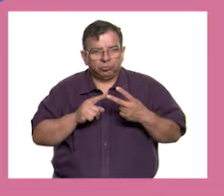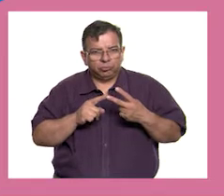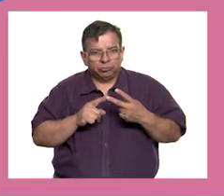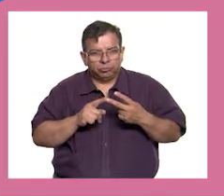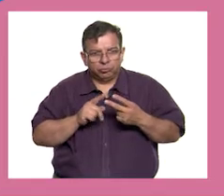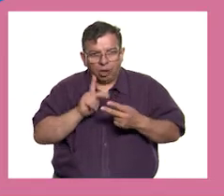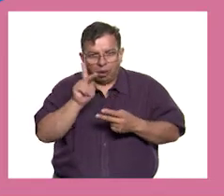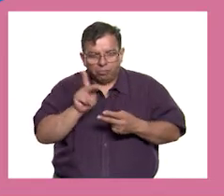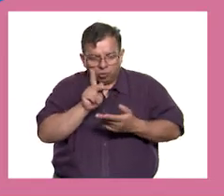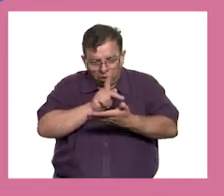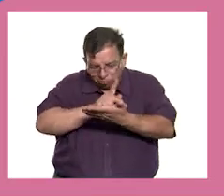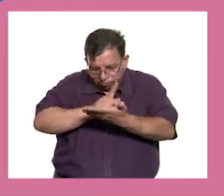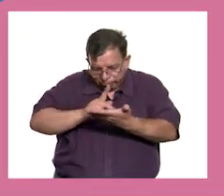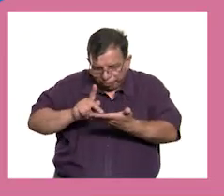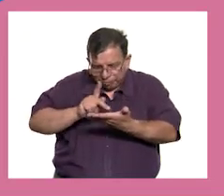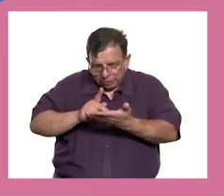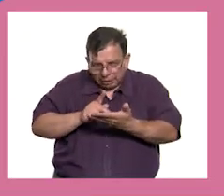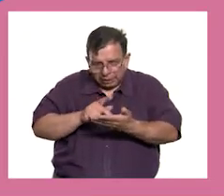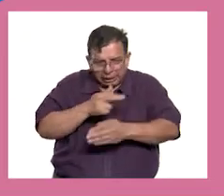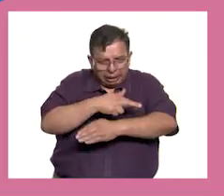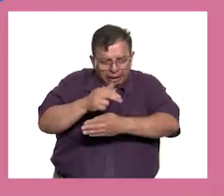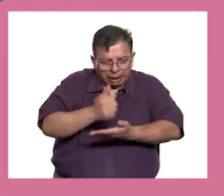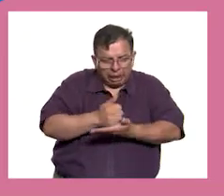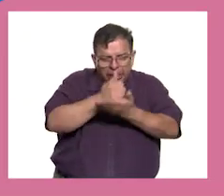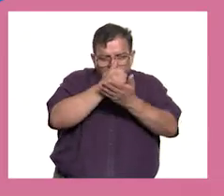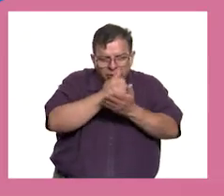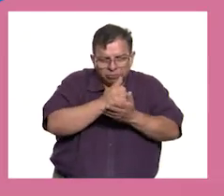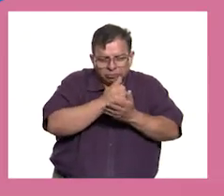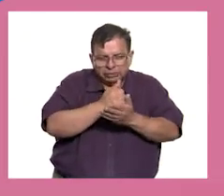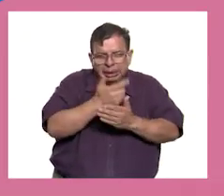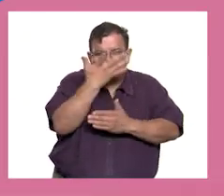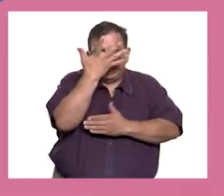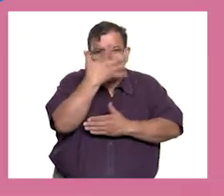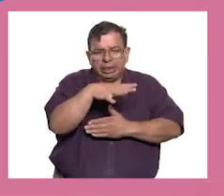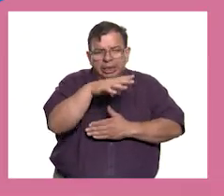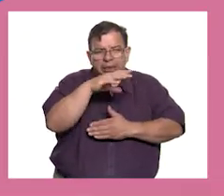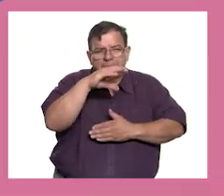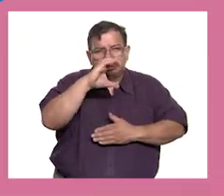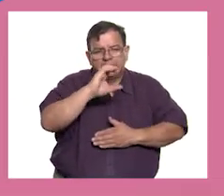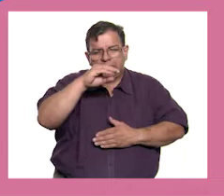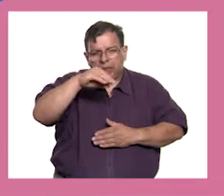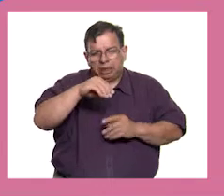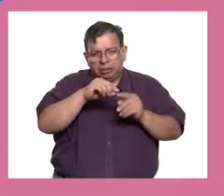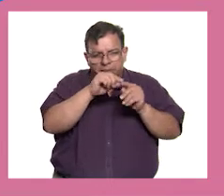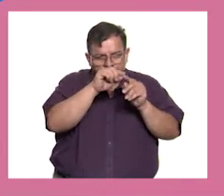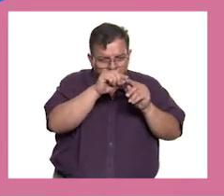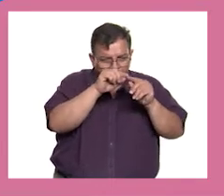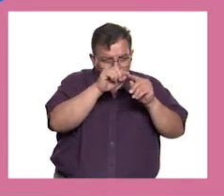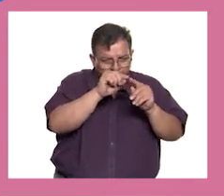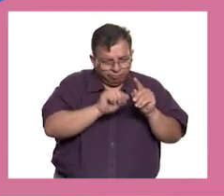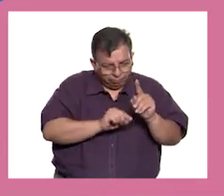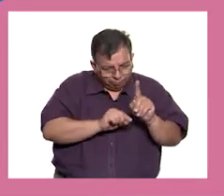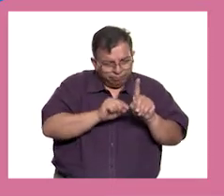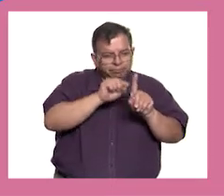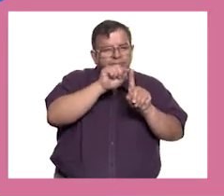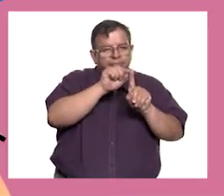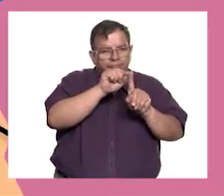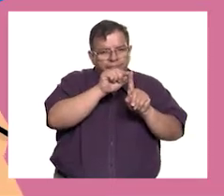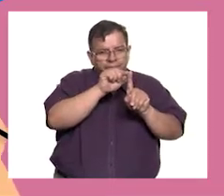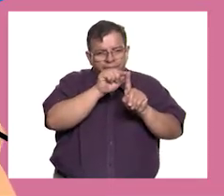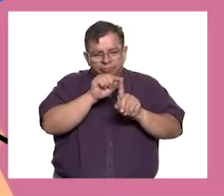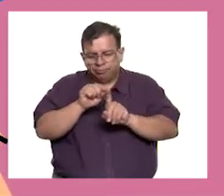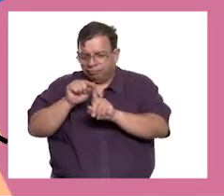el plumón o la pluma y con ayuda de la regla 10 centímetros de largo, partiendo de abajo hacia